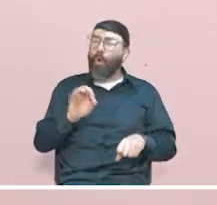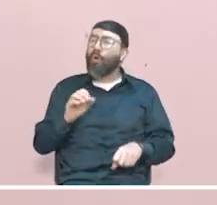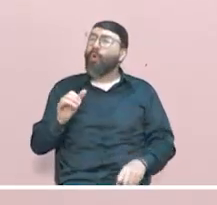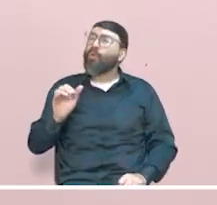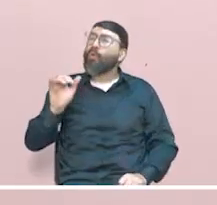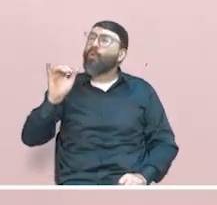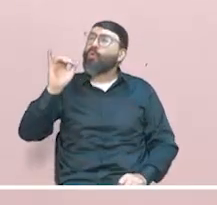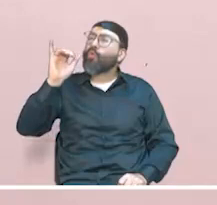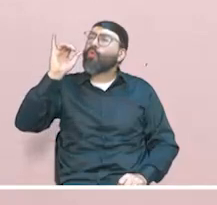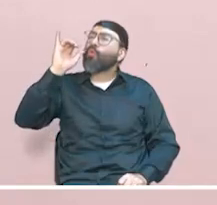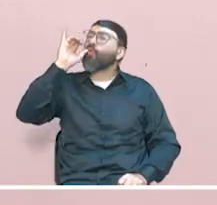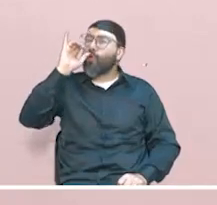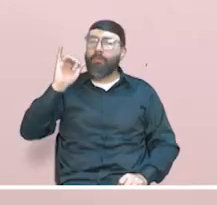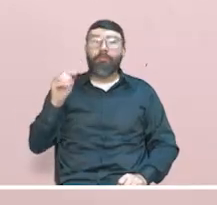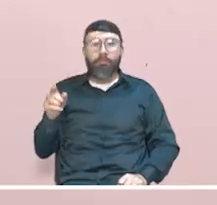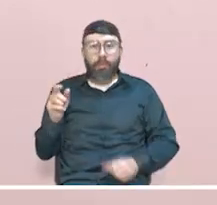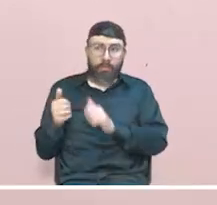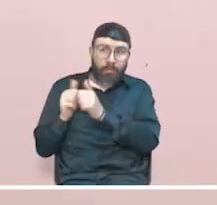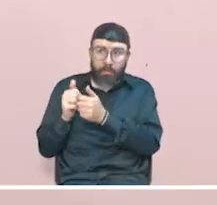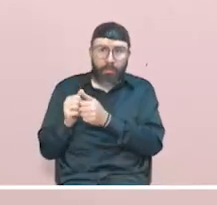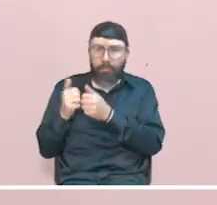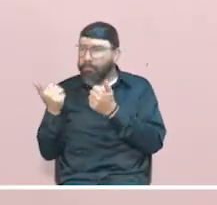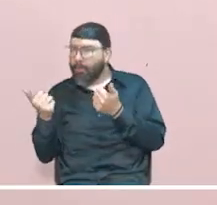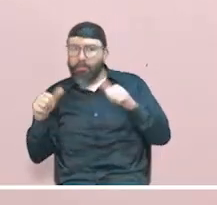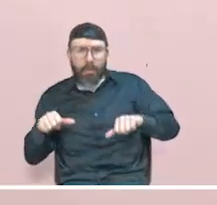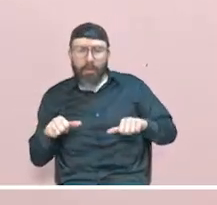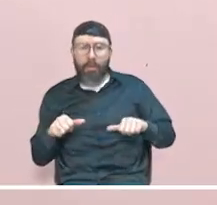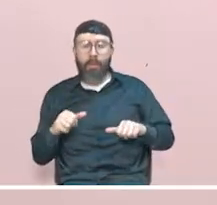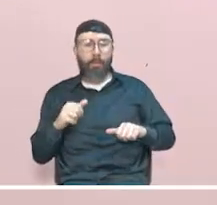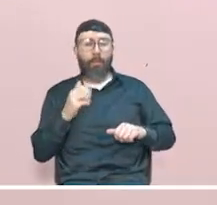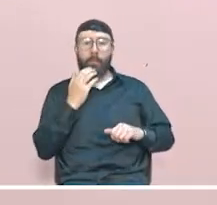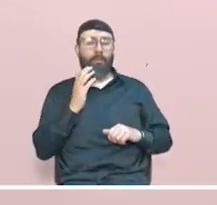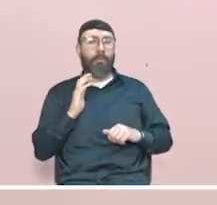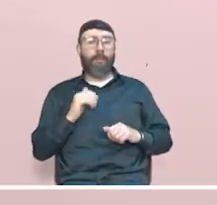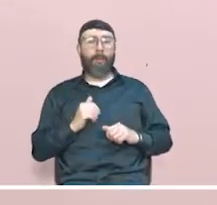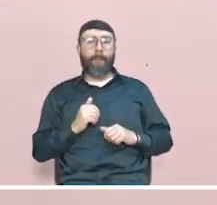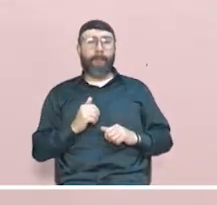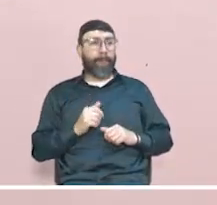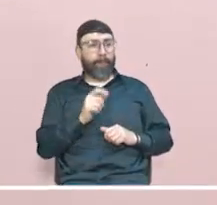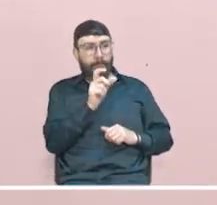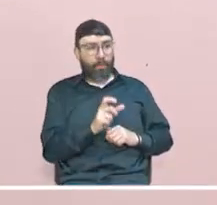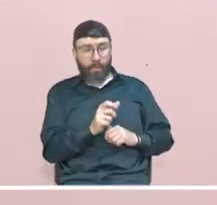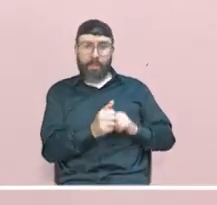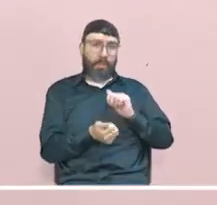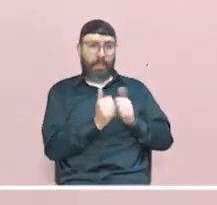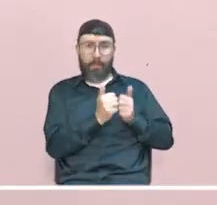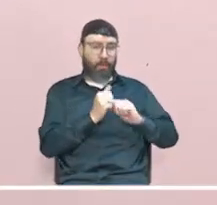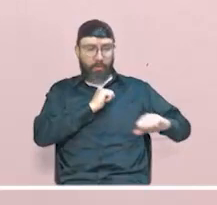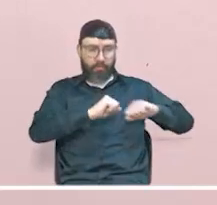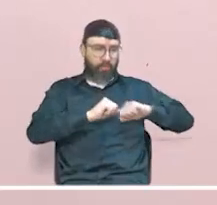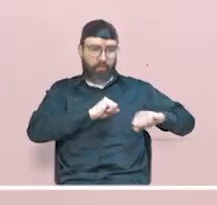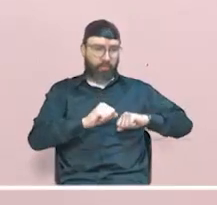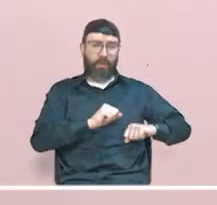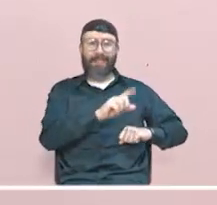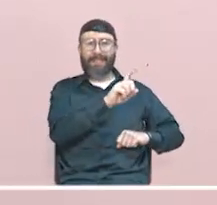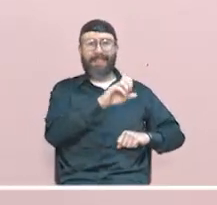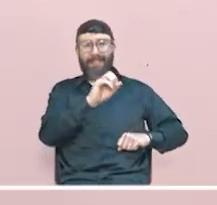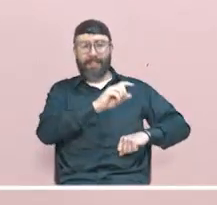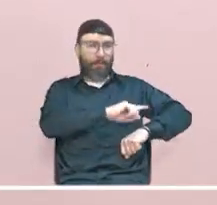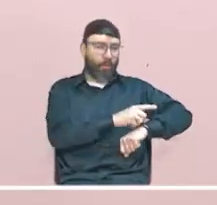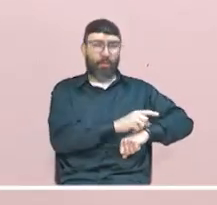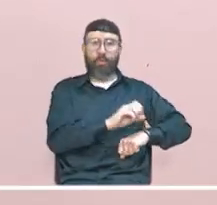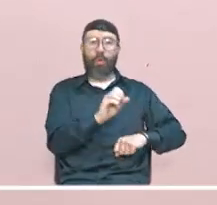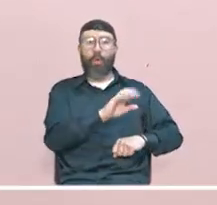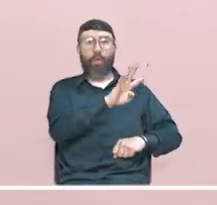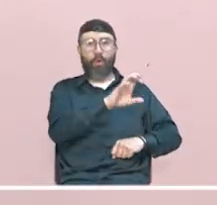deportiva, y realmente sabemos que si la práctica de ejercicio no demora más de 60, 90 minutos, es